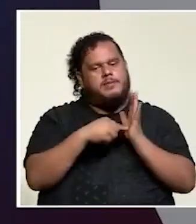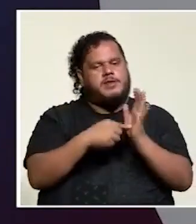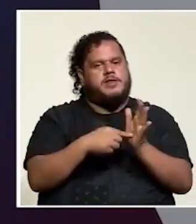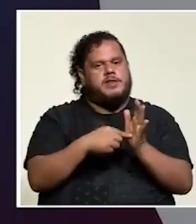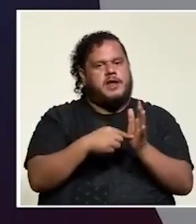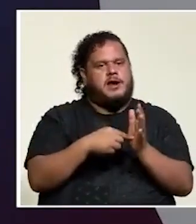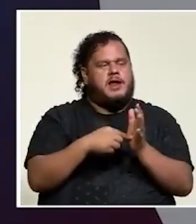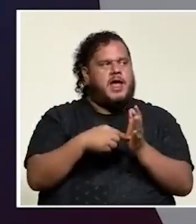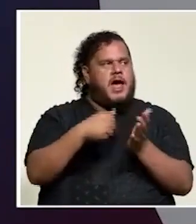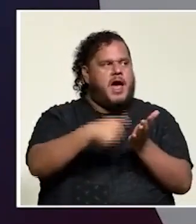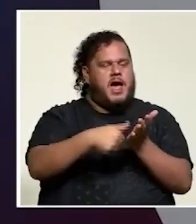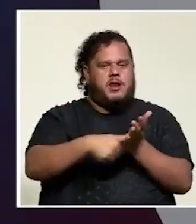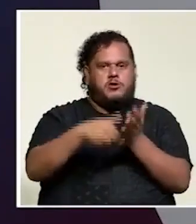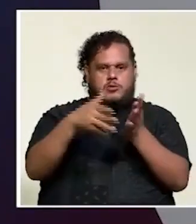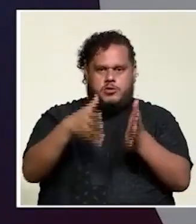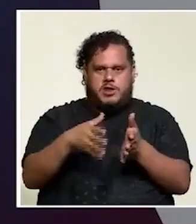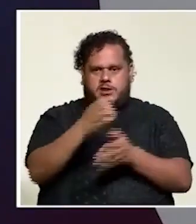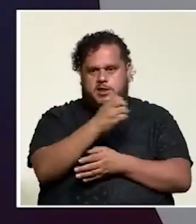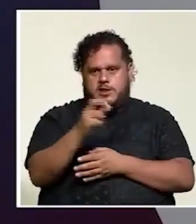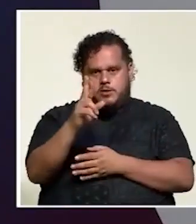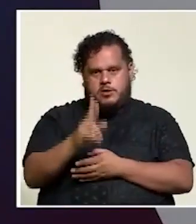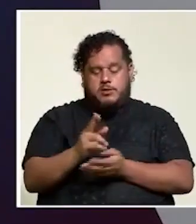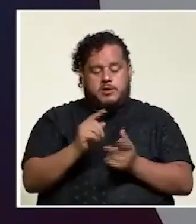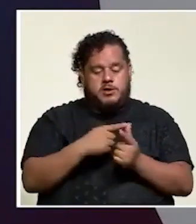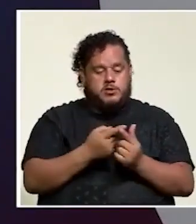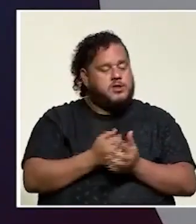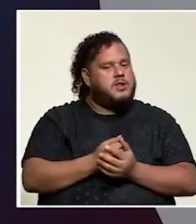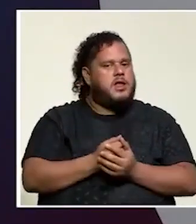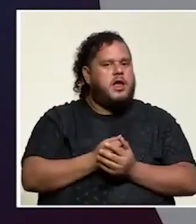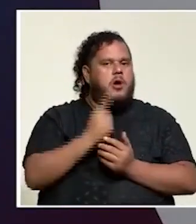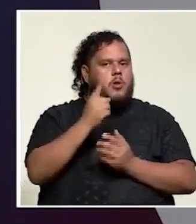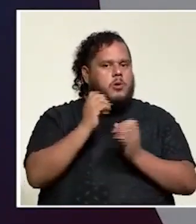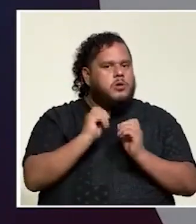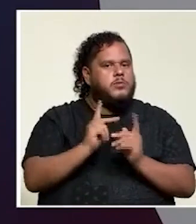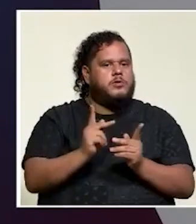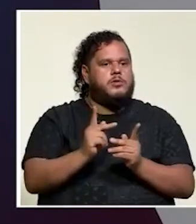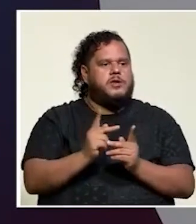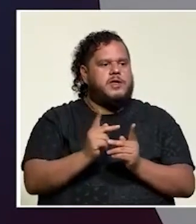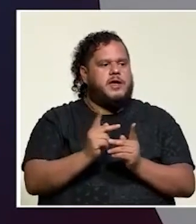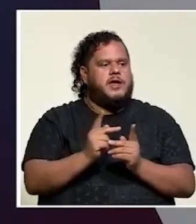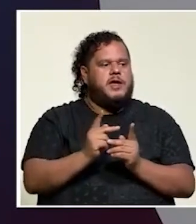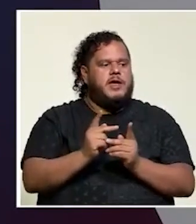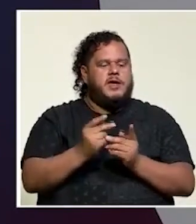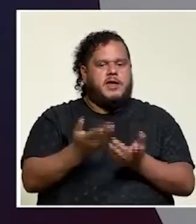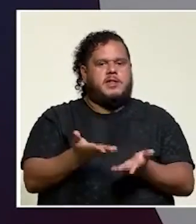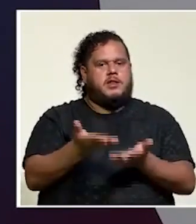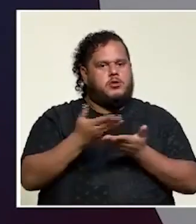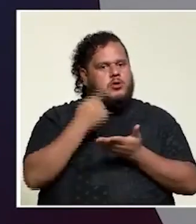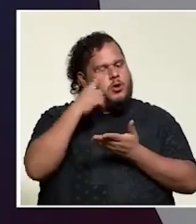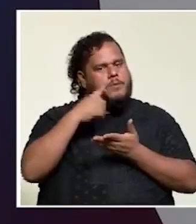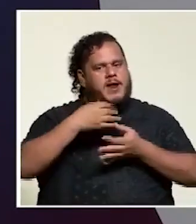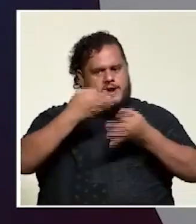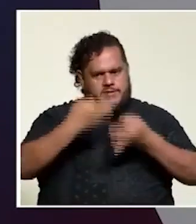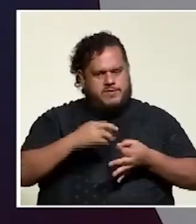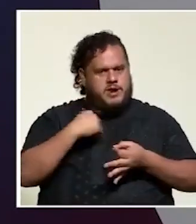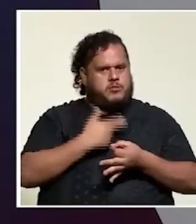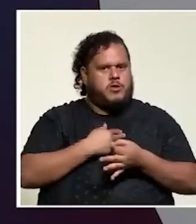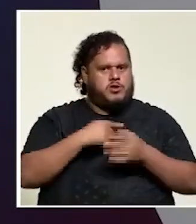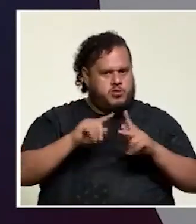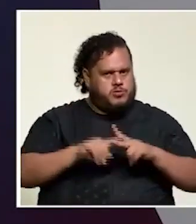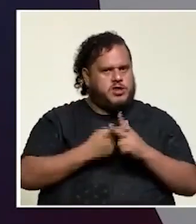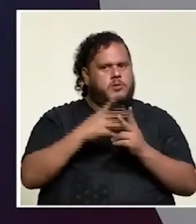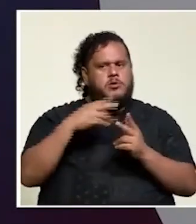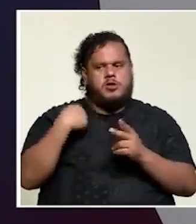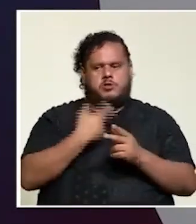al electorado costarricense. Entonces, una oportunidad que se nos presentó para reafirmar nuestros principios y nuestros